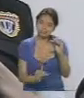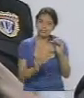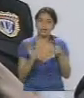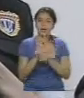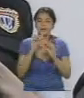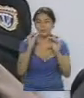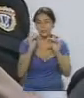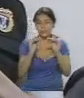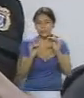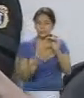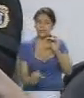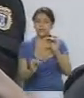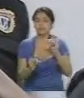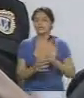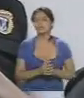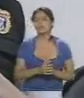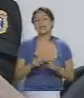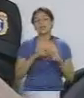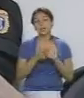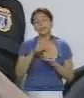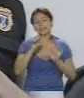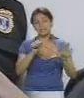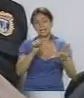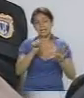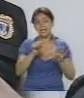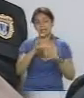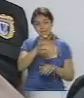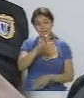en la región, y el CICPC,